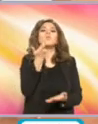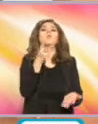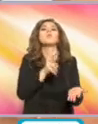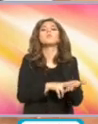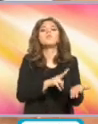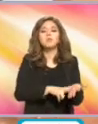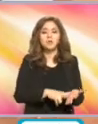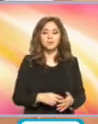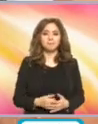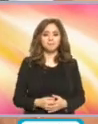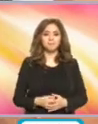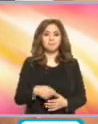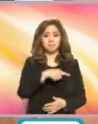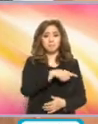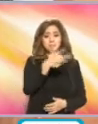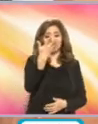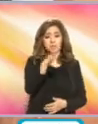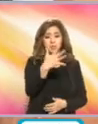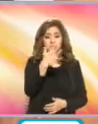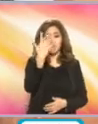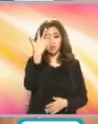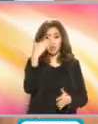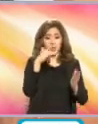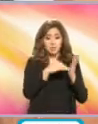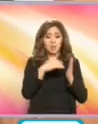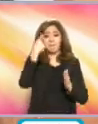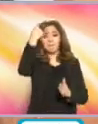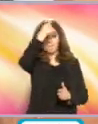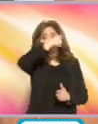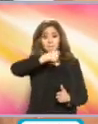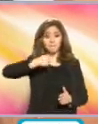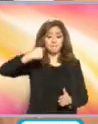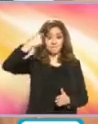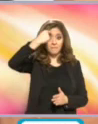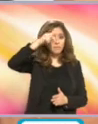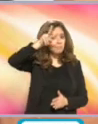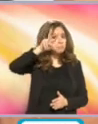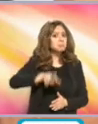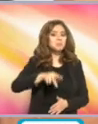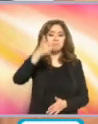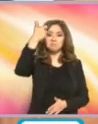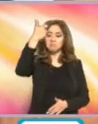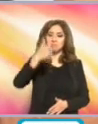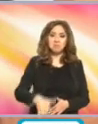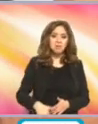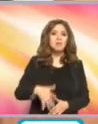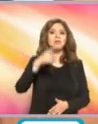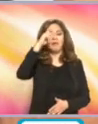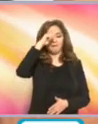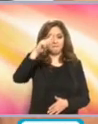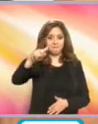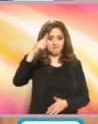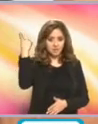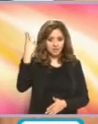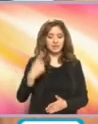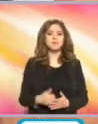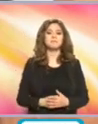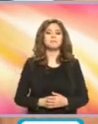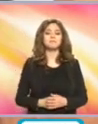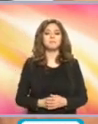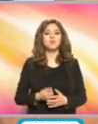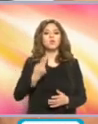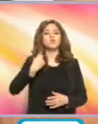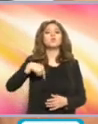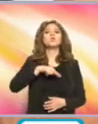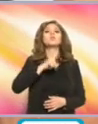ejemplo, hay procedimientos desde 5,000 pesos para lipoinyección facial. Entonces, realmente es algo muy económico, muy accesible y podemos